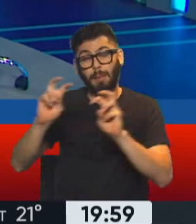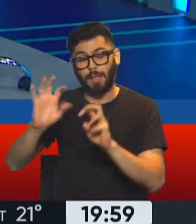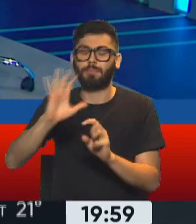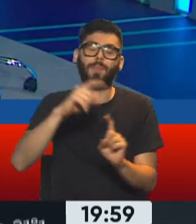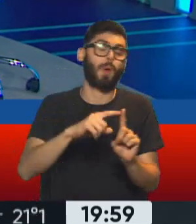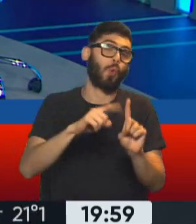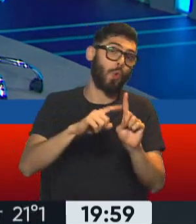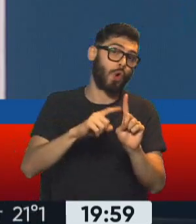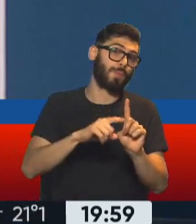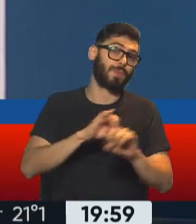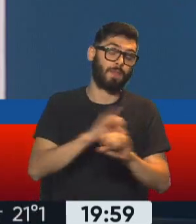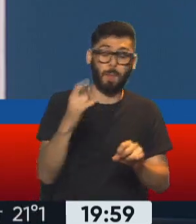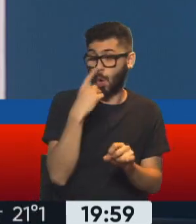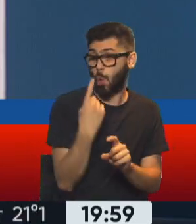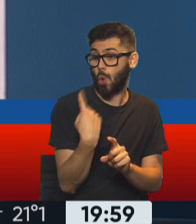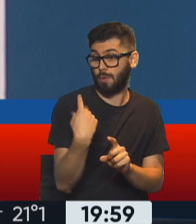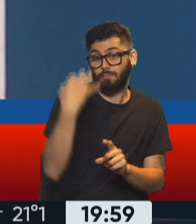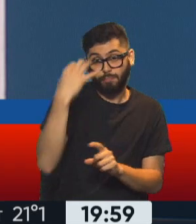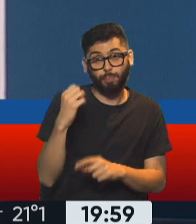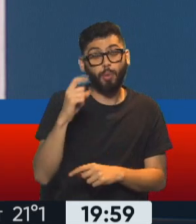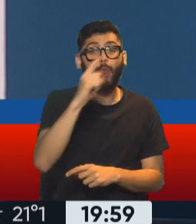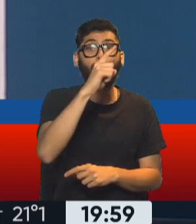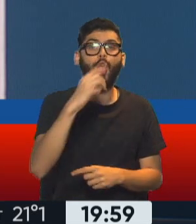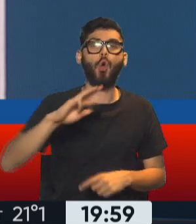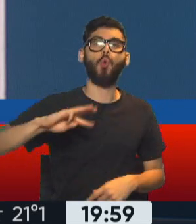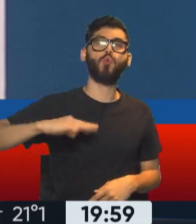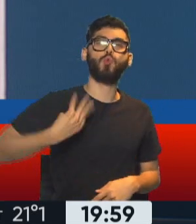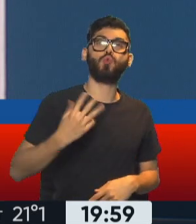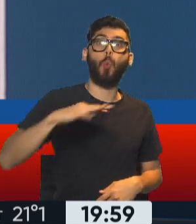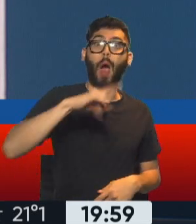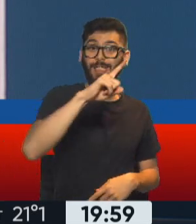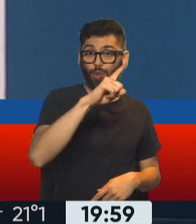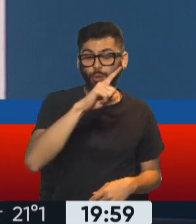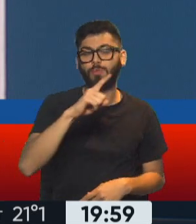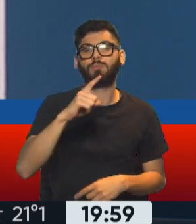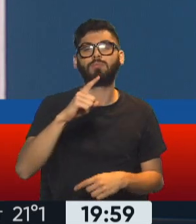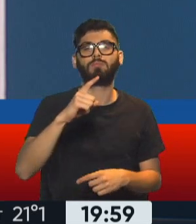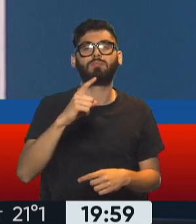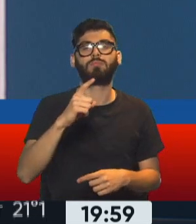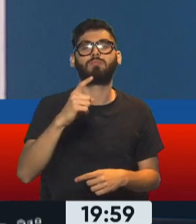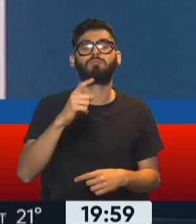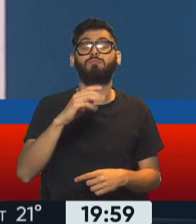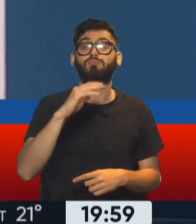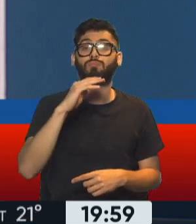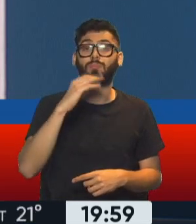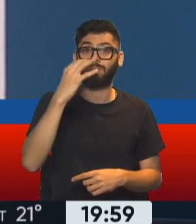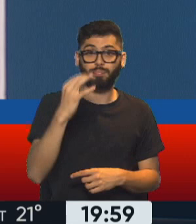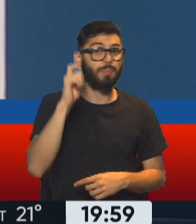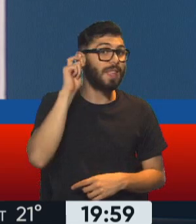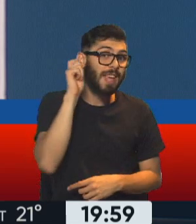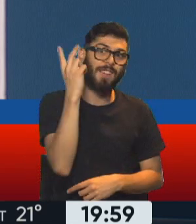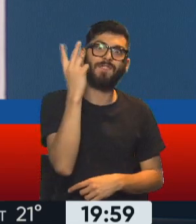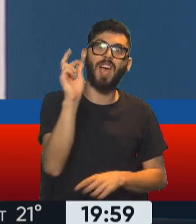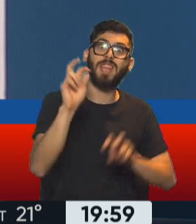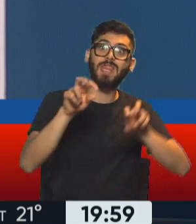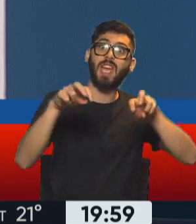con las últimas informaciones que vienen directamente desde Washington. Tiene que ver en este caso con un pronunciamiento del G20. Sí,